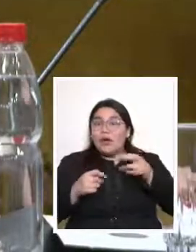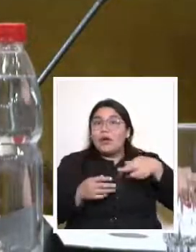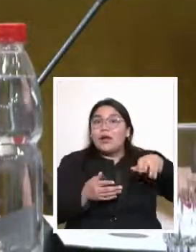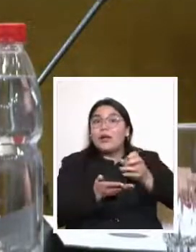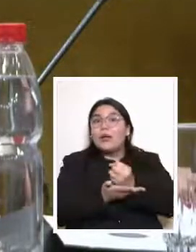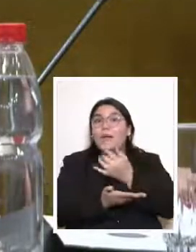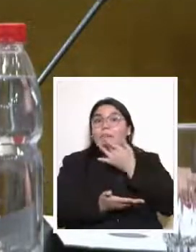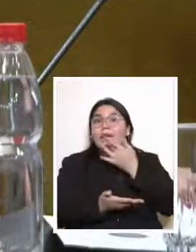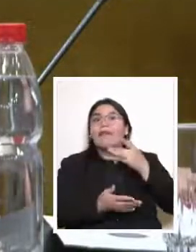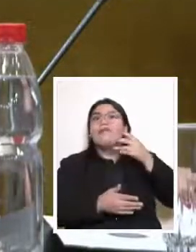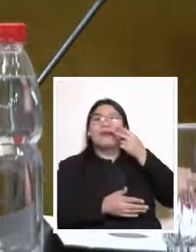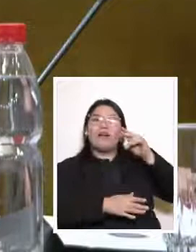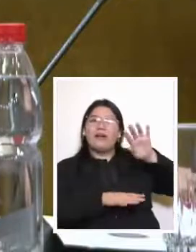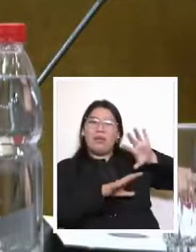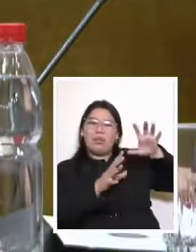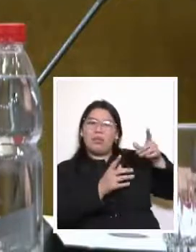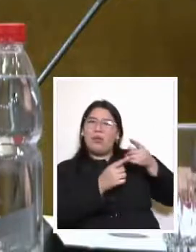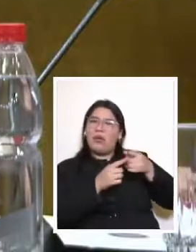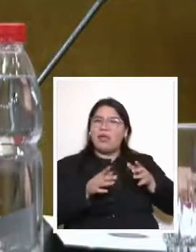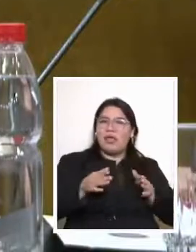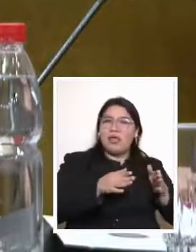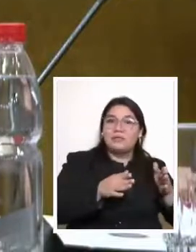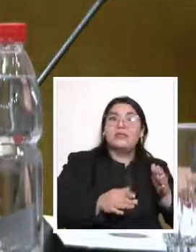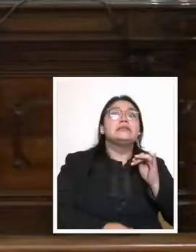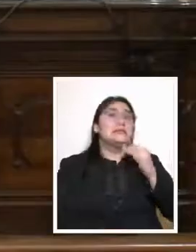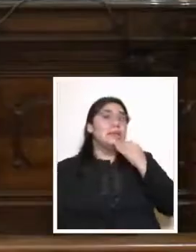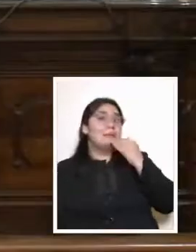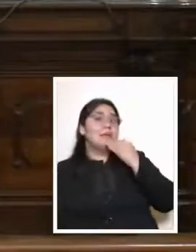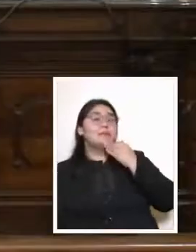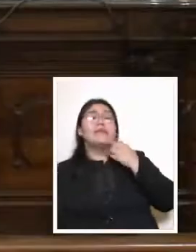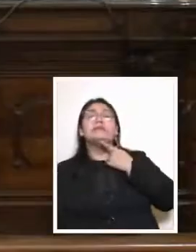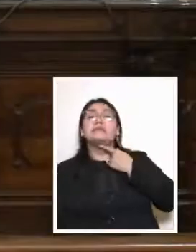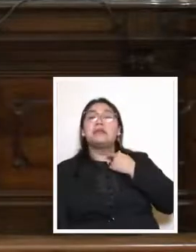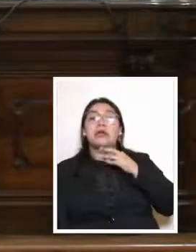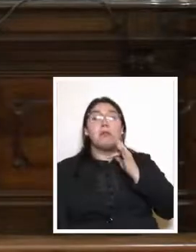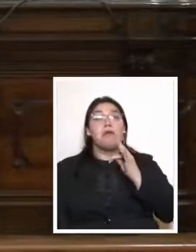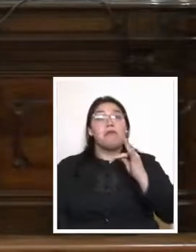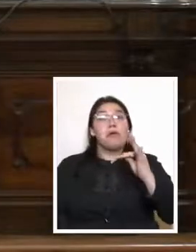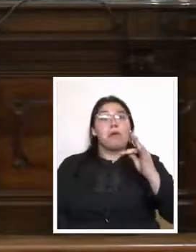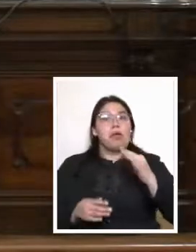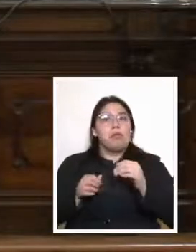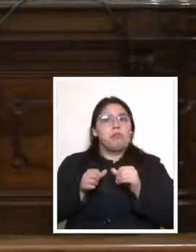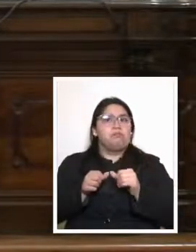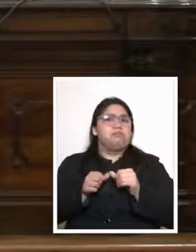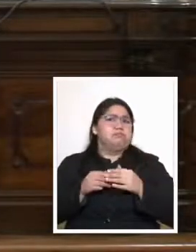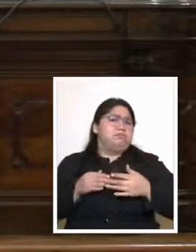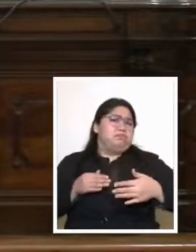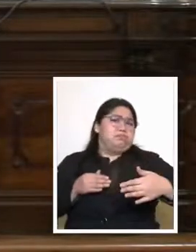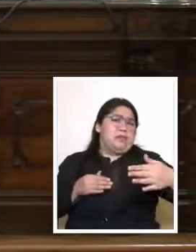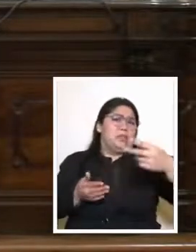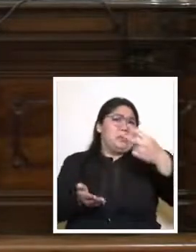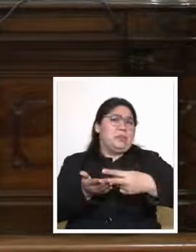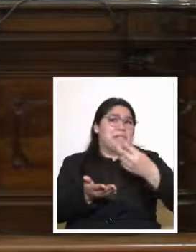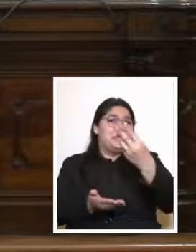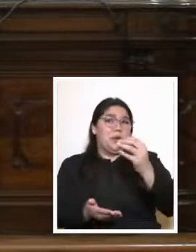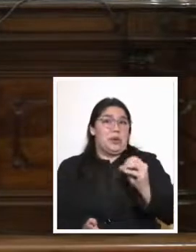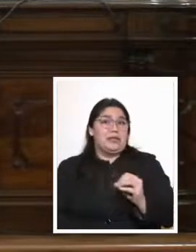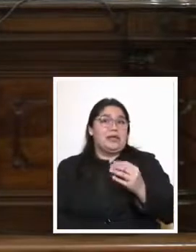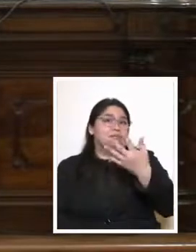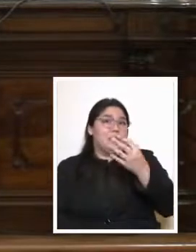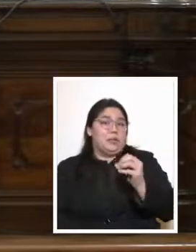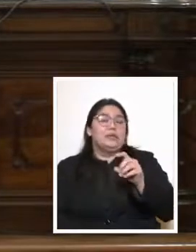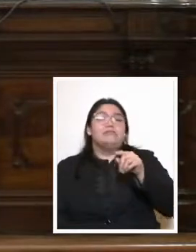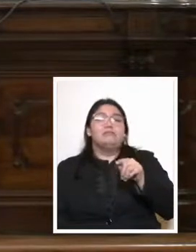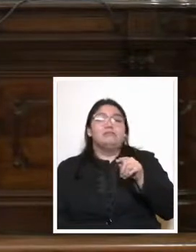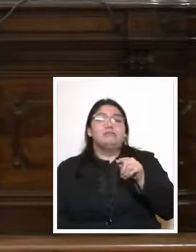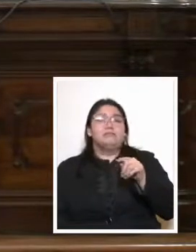nos quieren llevar para otro lado. No, y además interesante que la proyección es a largo plazo, es una proyección con un horizonte al 2050, no tiene que ver solamente con la contingencia de lo que hemos vivido